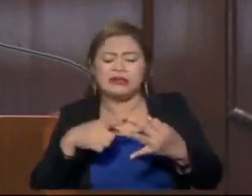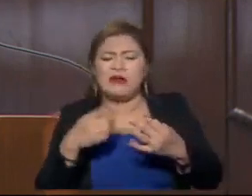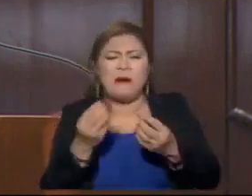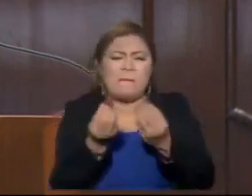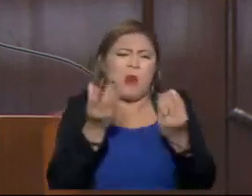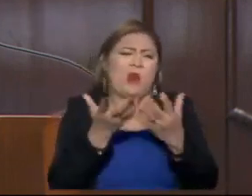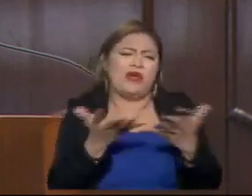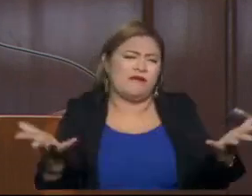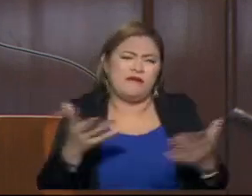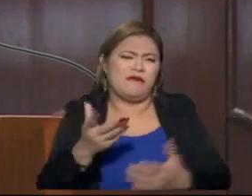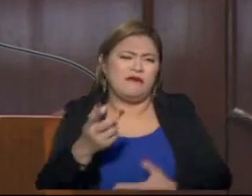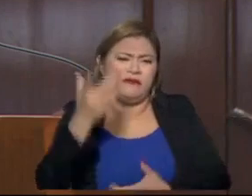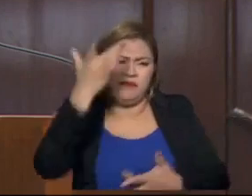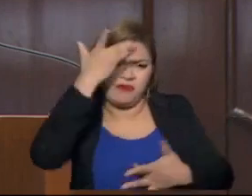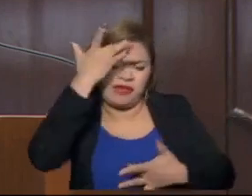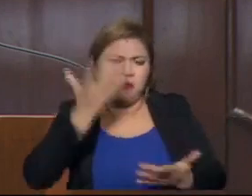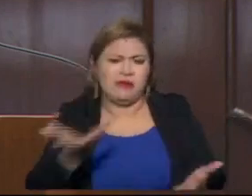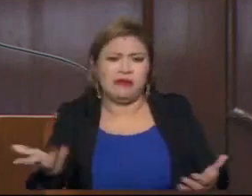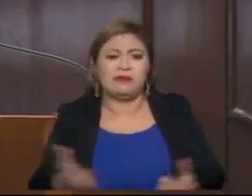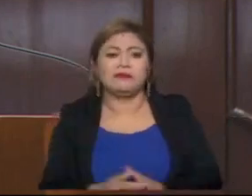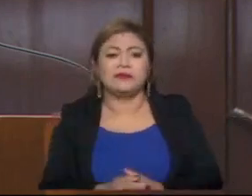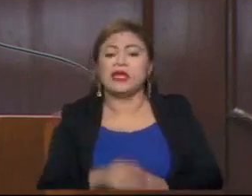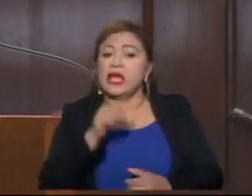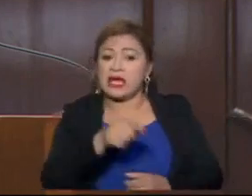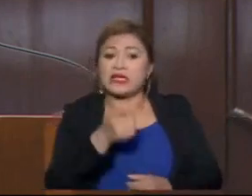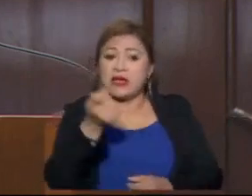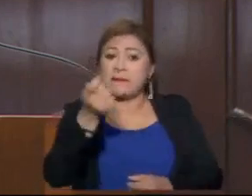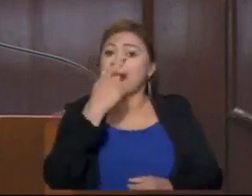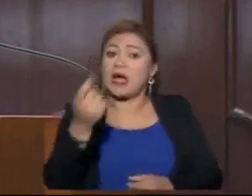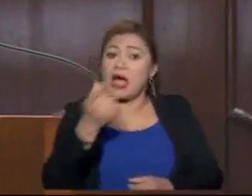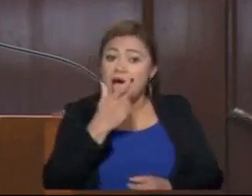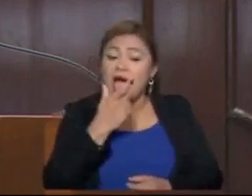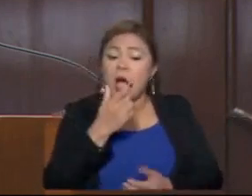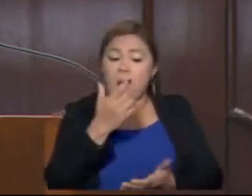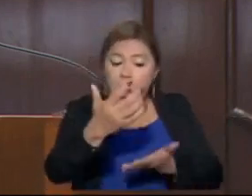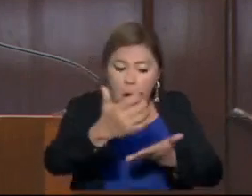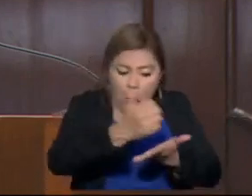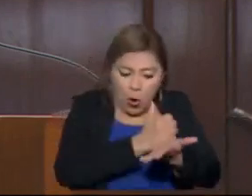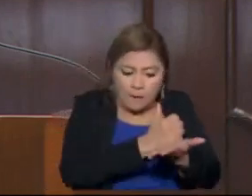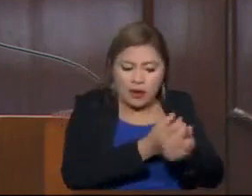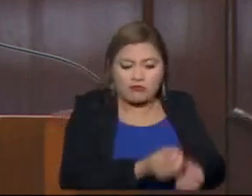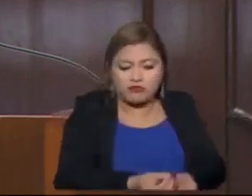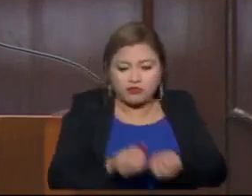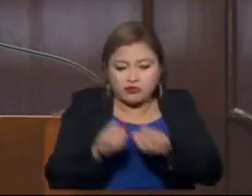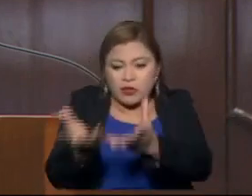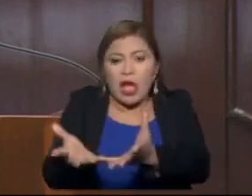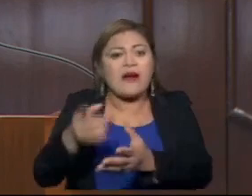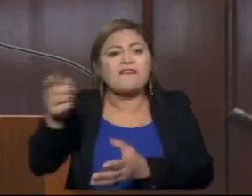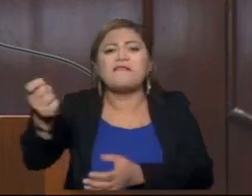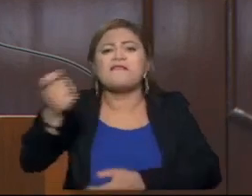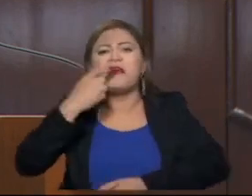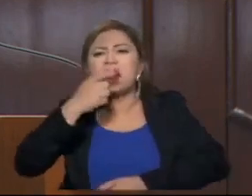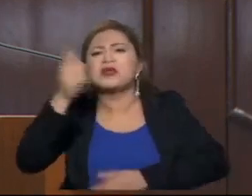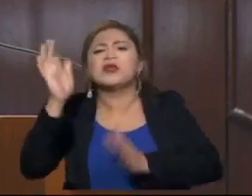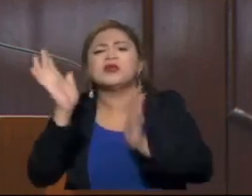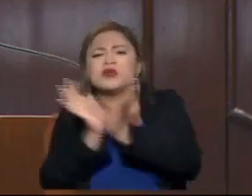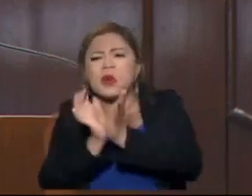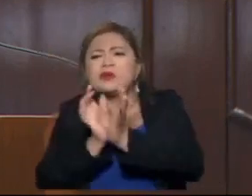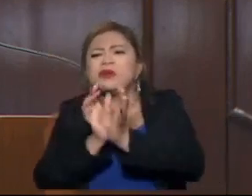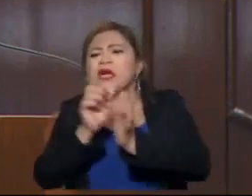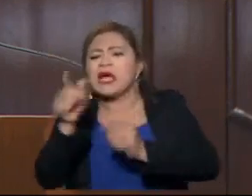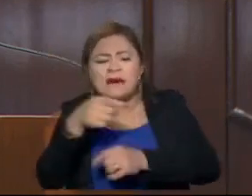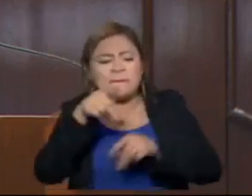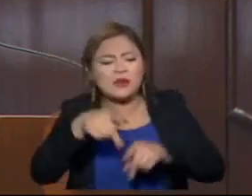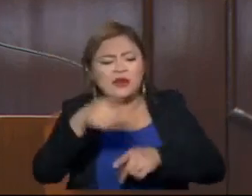otras. En esta compra conjunta de medicamentos, la primera de esta naturaleza que realiza